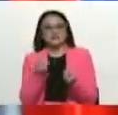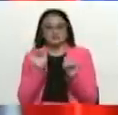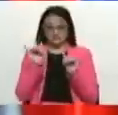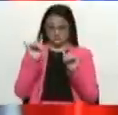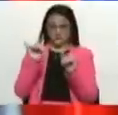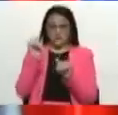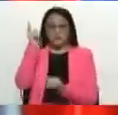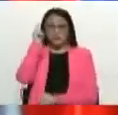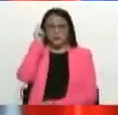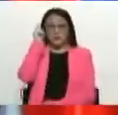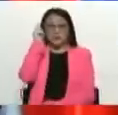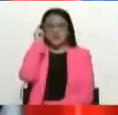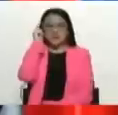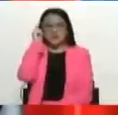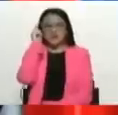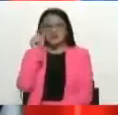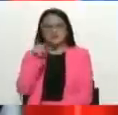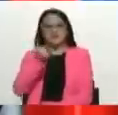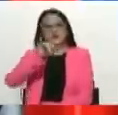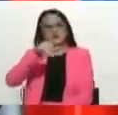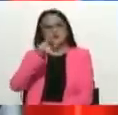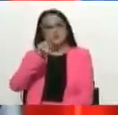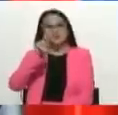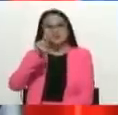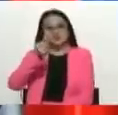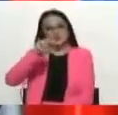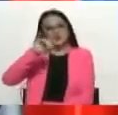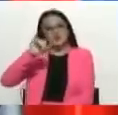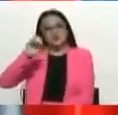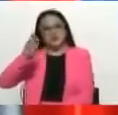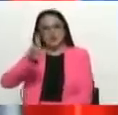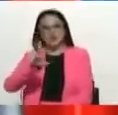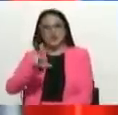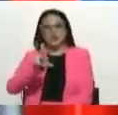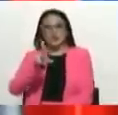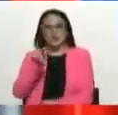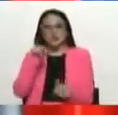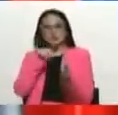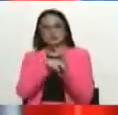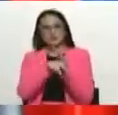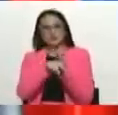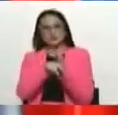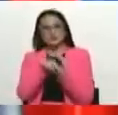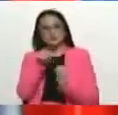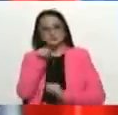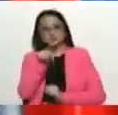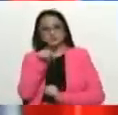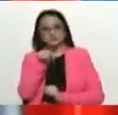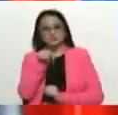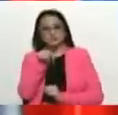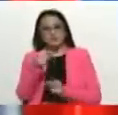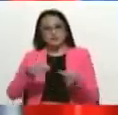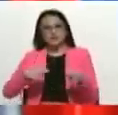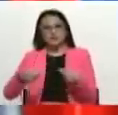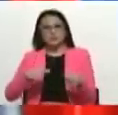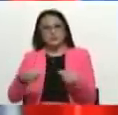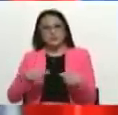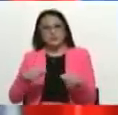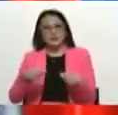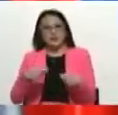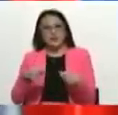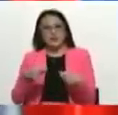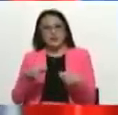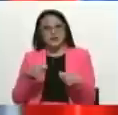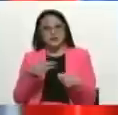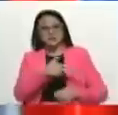fue identificado como Junior Baez ingresó a las instalaciones de este supermercado con un